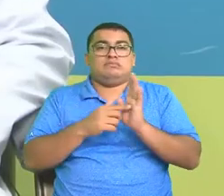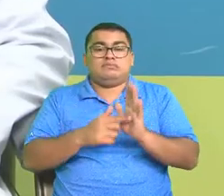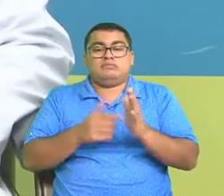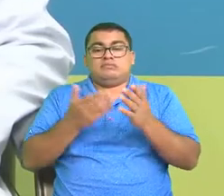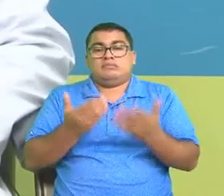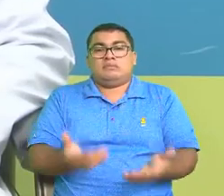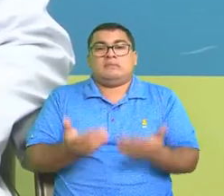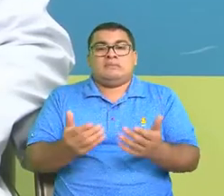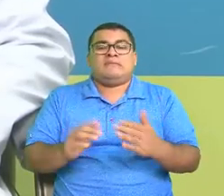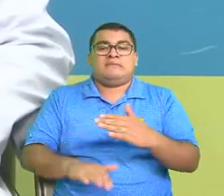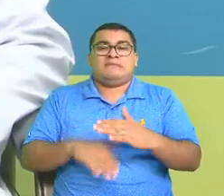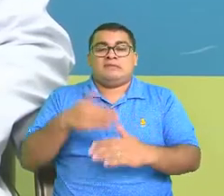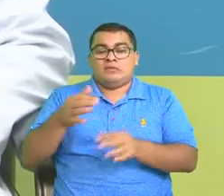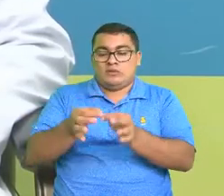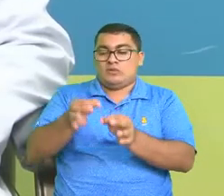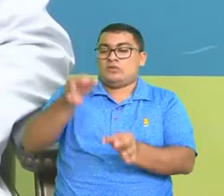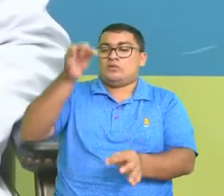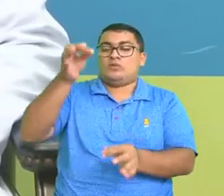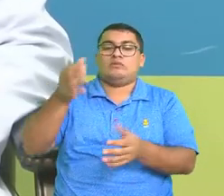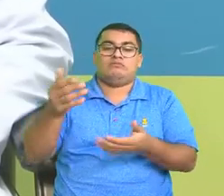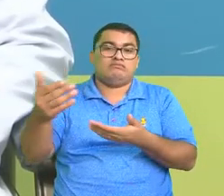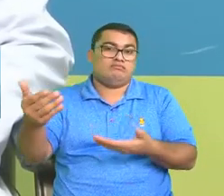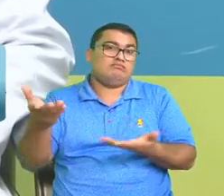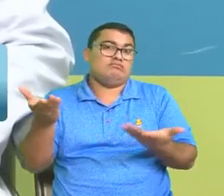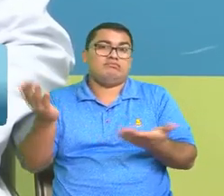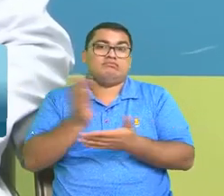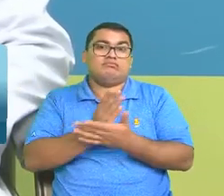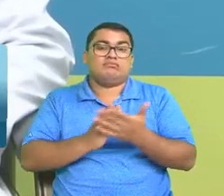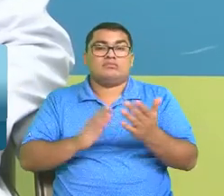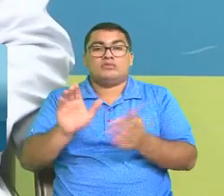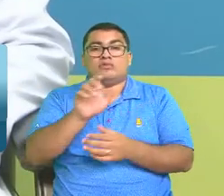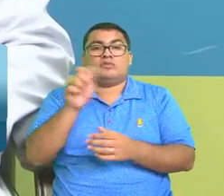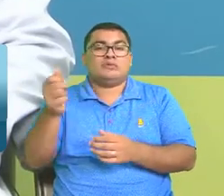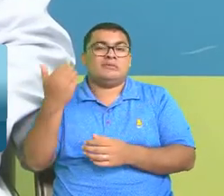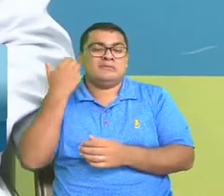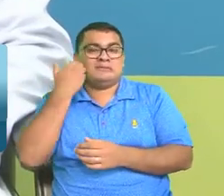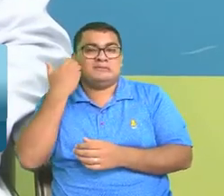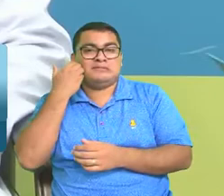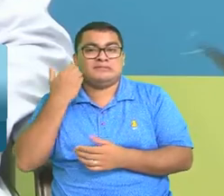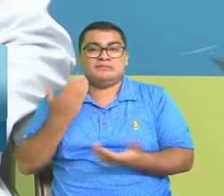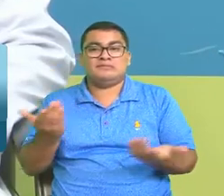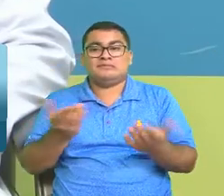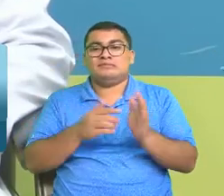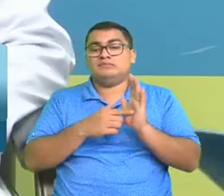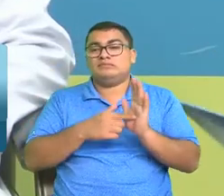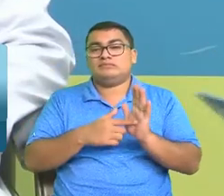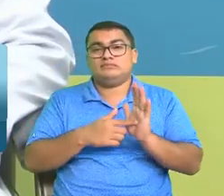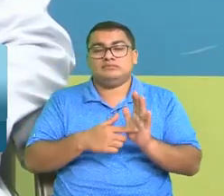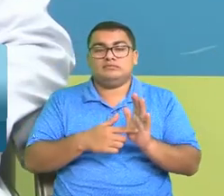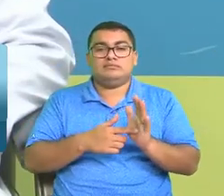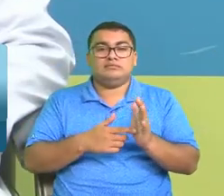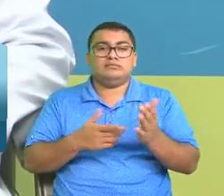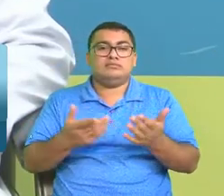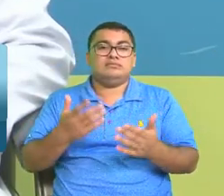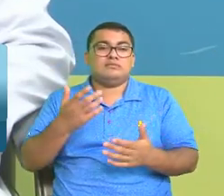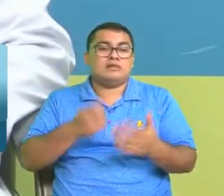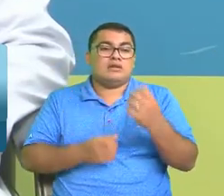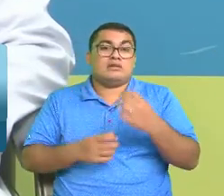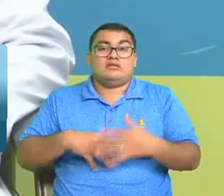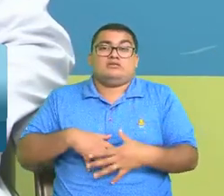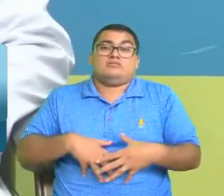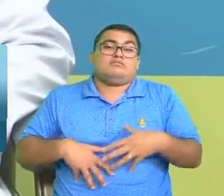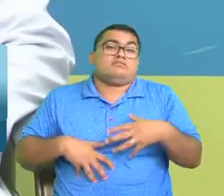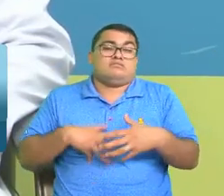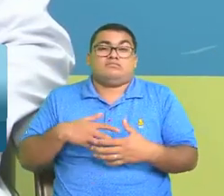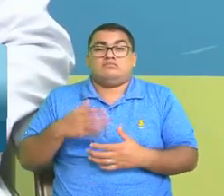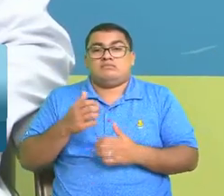peso y luego por la talla, ¿verdad? Hay otras enfermedades, ¿verdad?, que simulan ser intolerancia a la lactosa, que